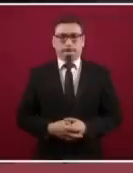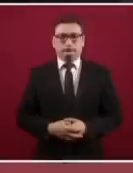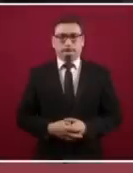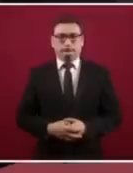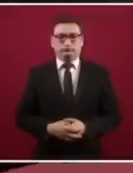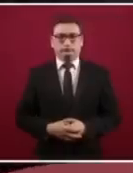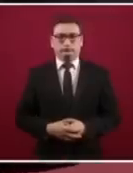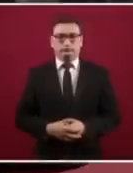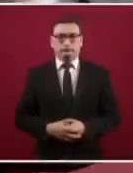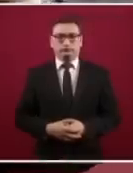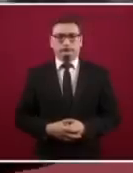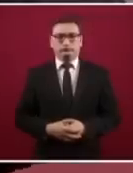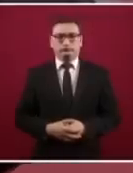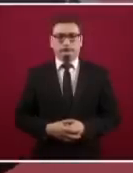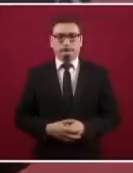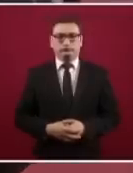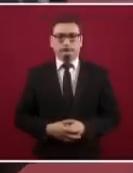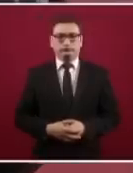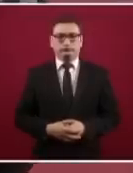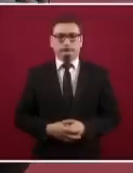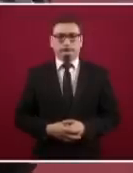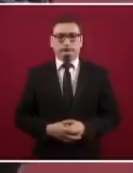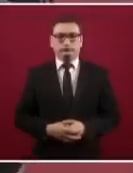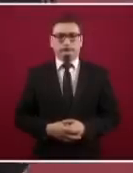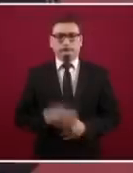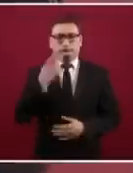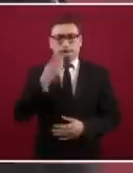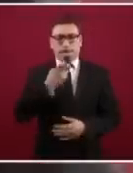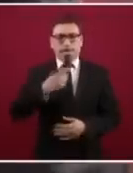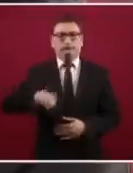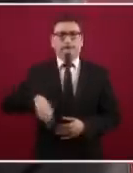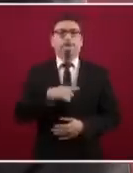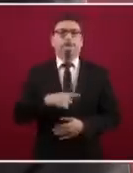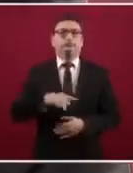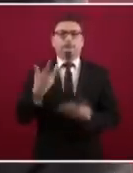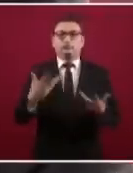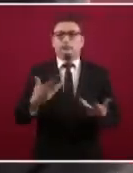Entonces, estamos viendo dónde están